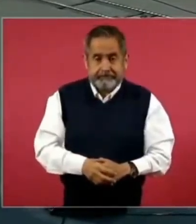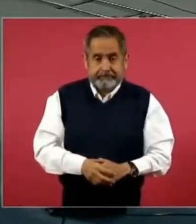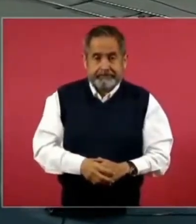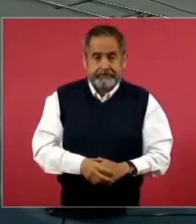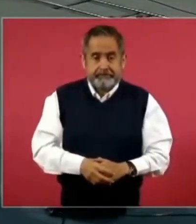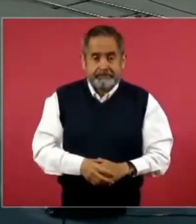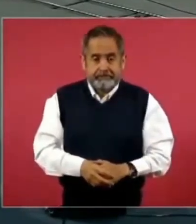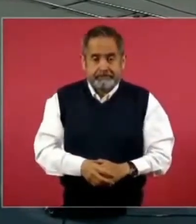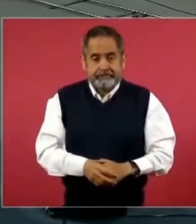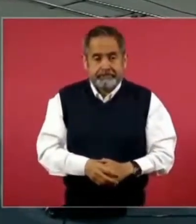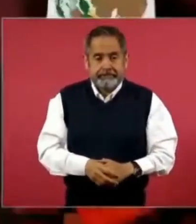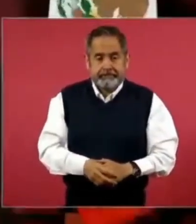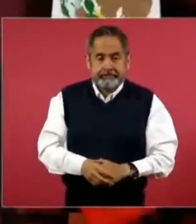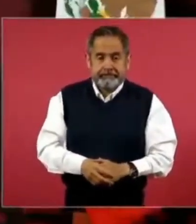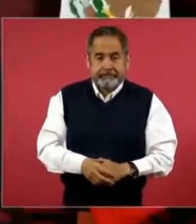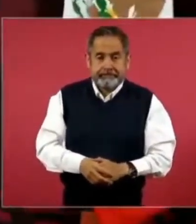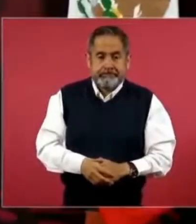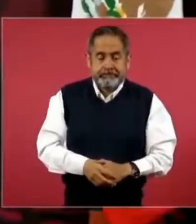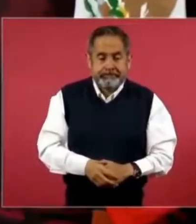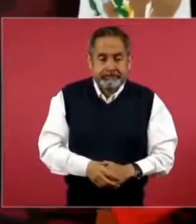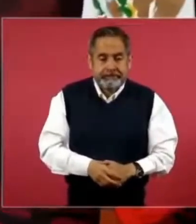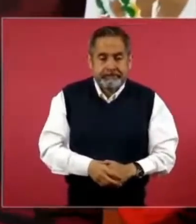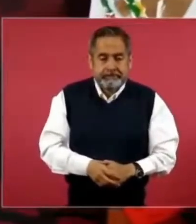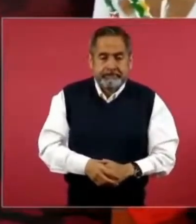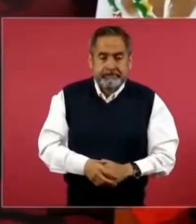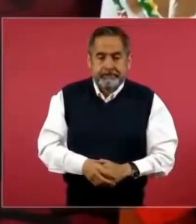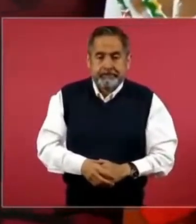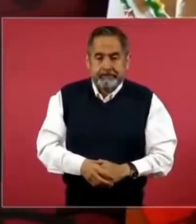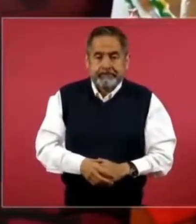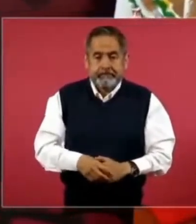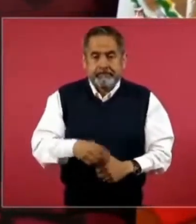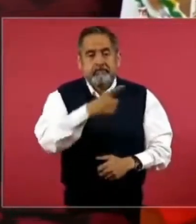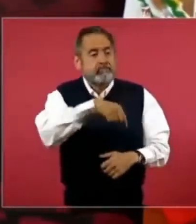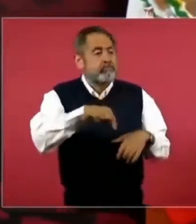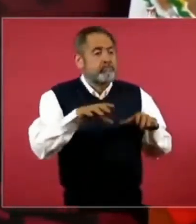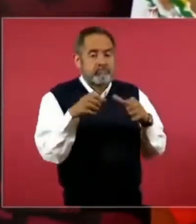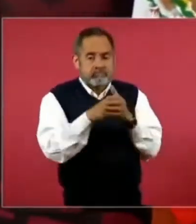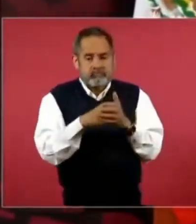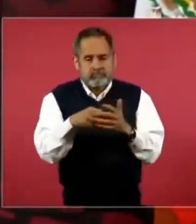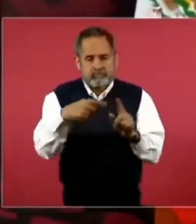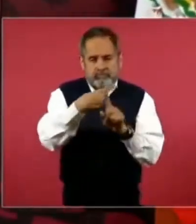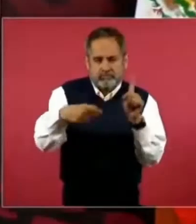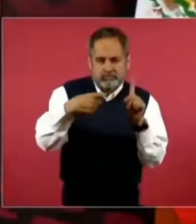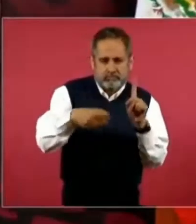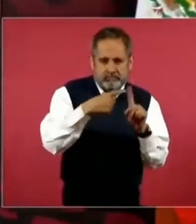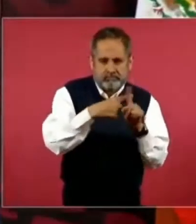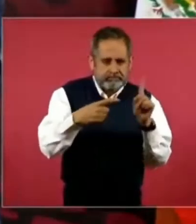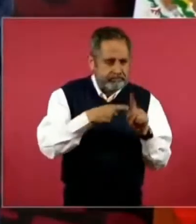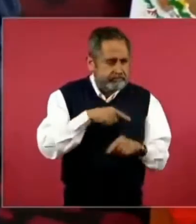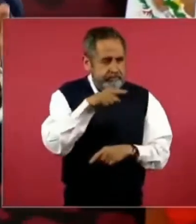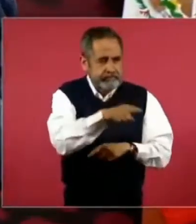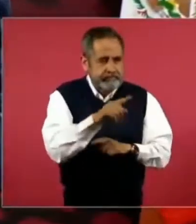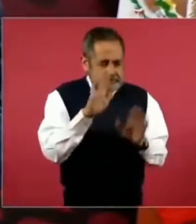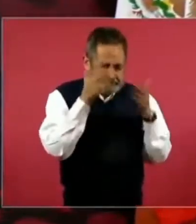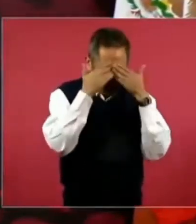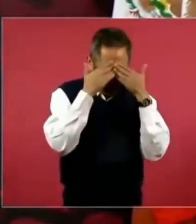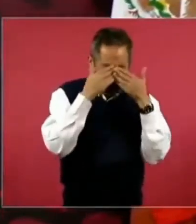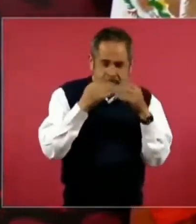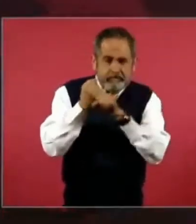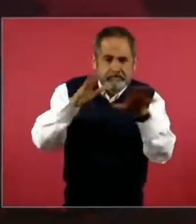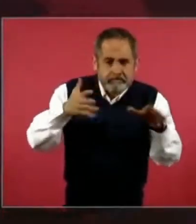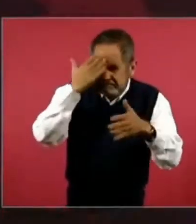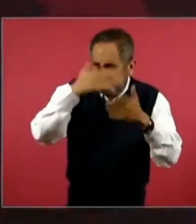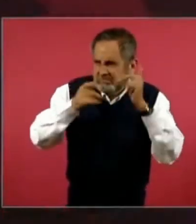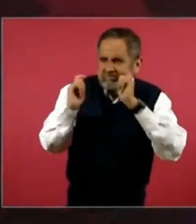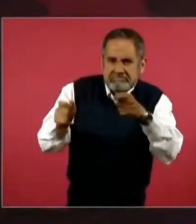Y hay quienes pertenecen a sectores de clase media que están completamente desinformados.